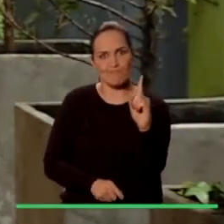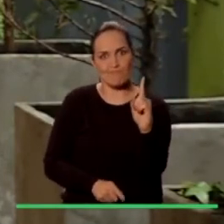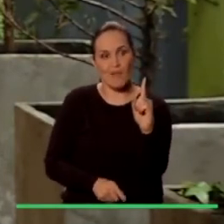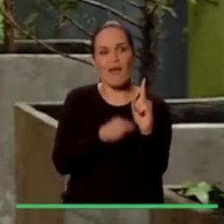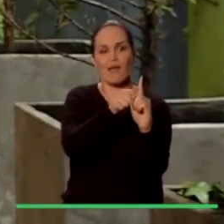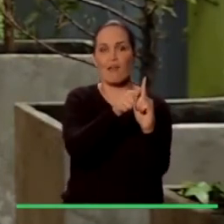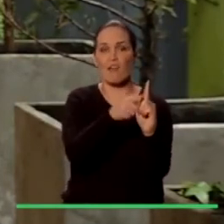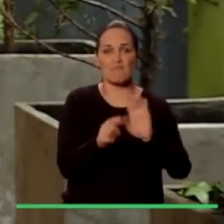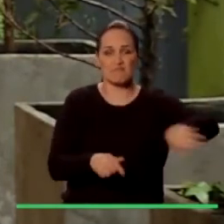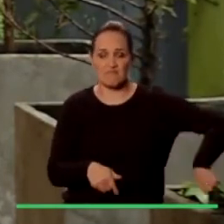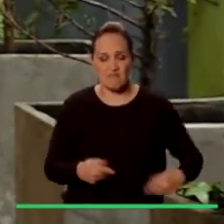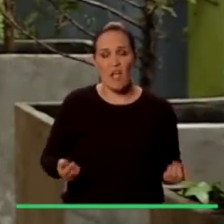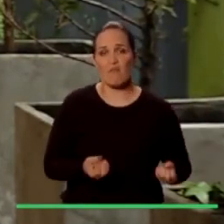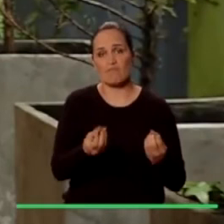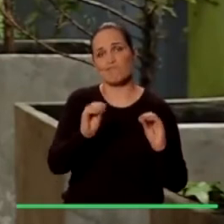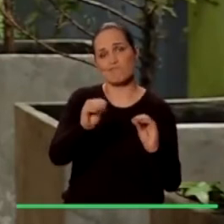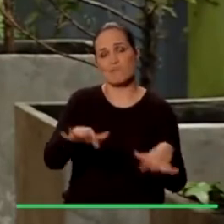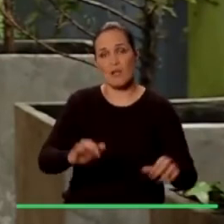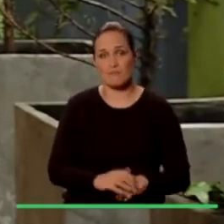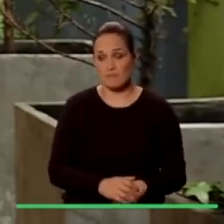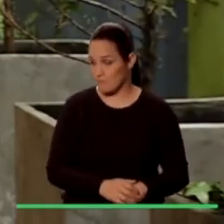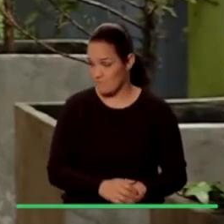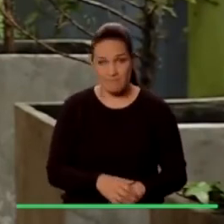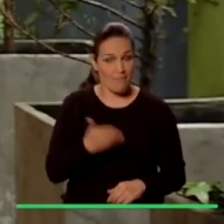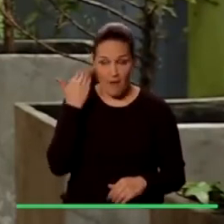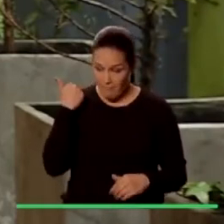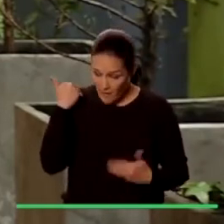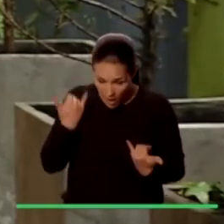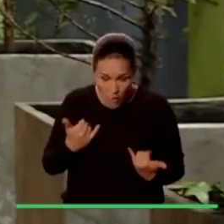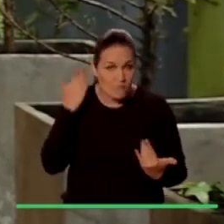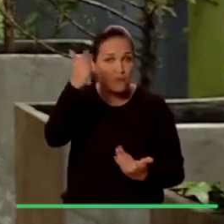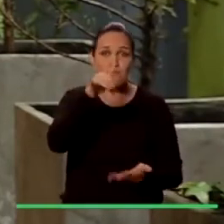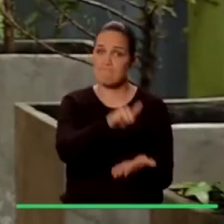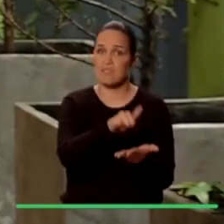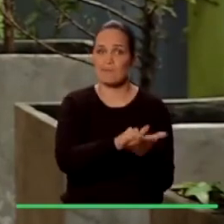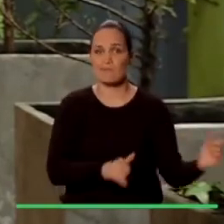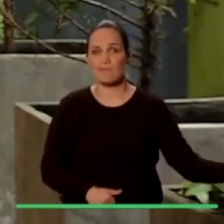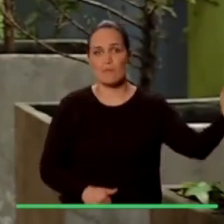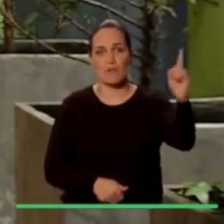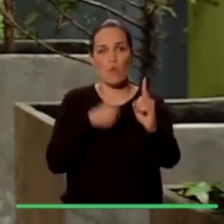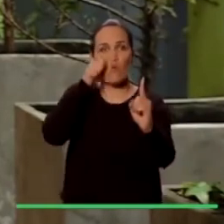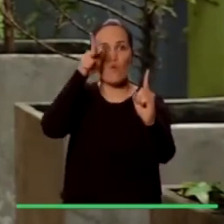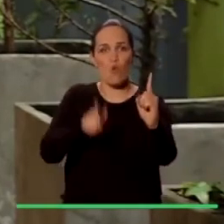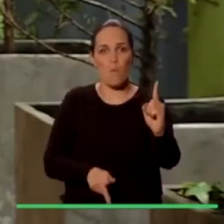y la presencia de un profesor no se puede cambiar por nadie, ni antes, ni ahora, ni después.